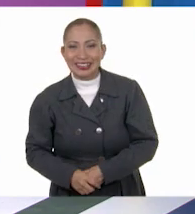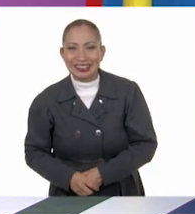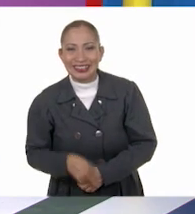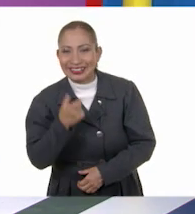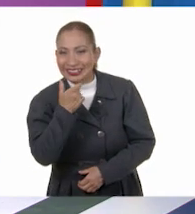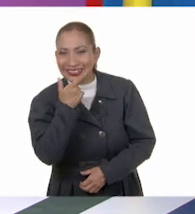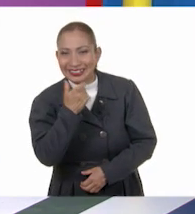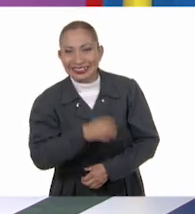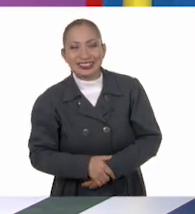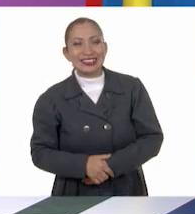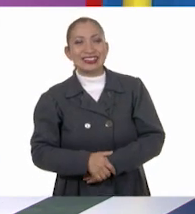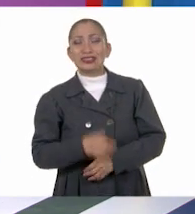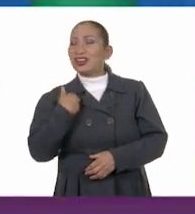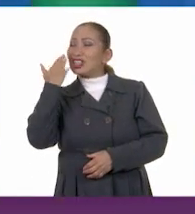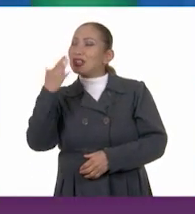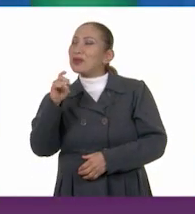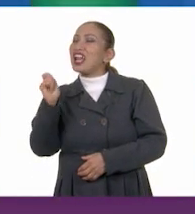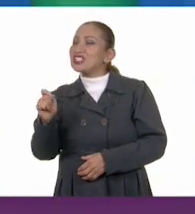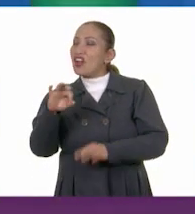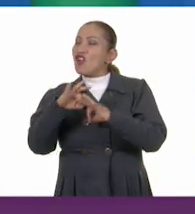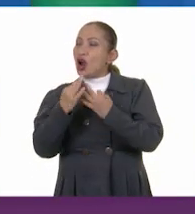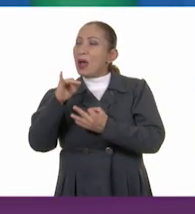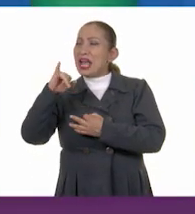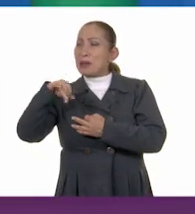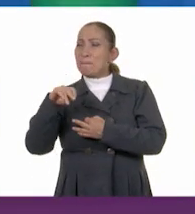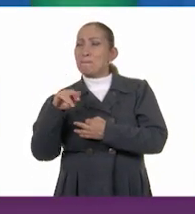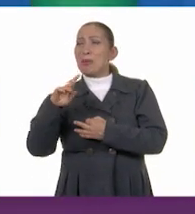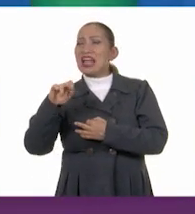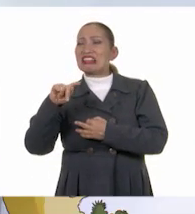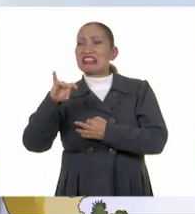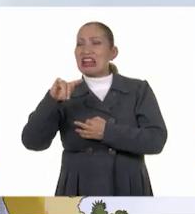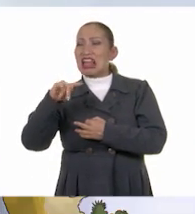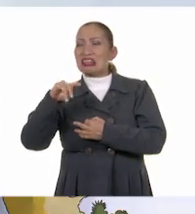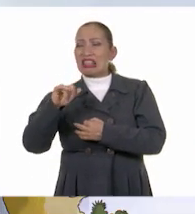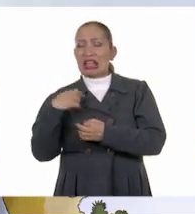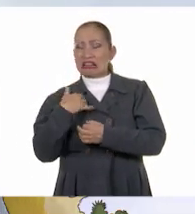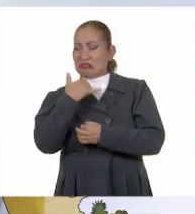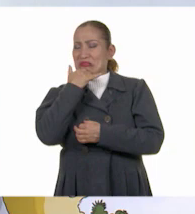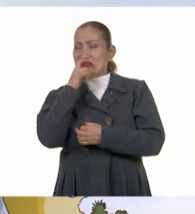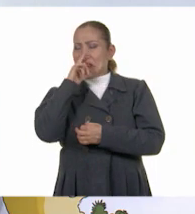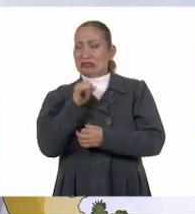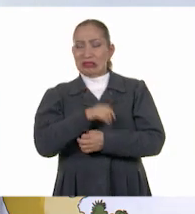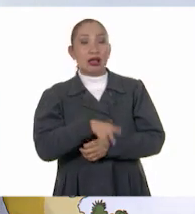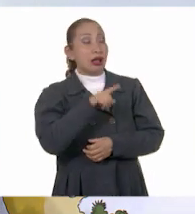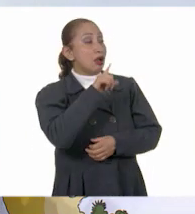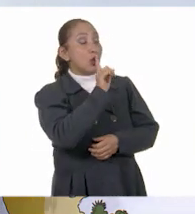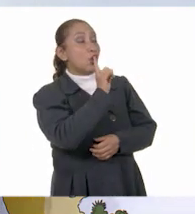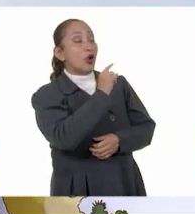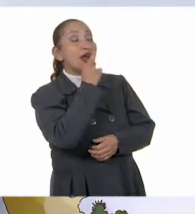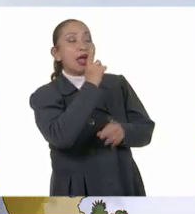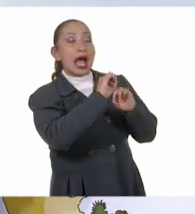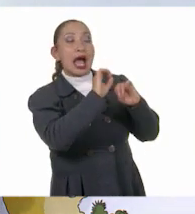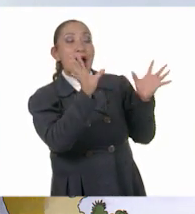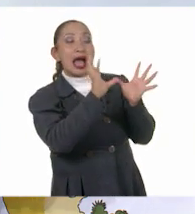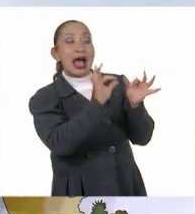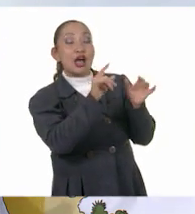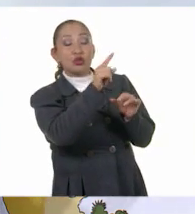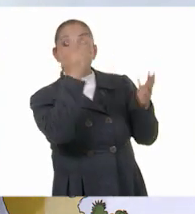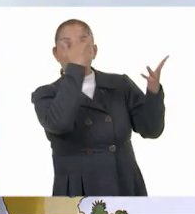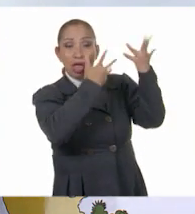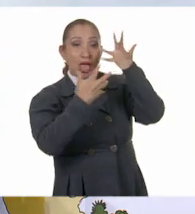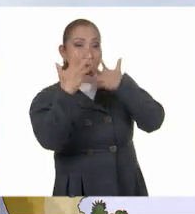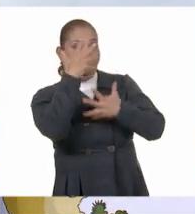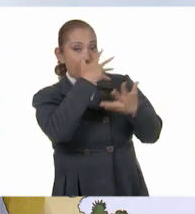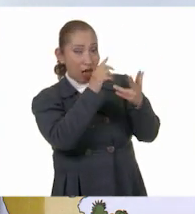Bueno, sí, es que quiero saber cómo es ese modo, que está muy raro. Raulito, yo creo que lo primero que tengo que hacer es aclararte que te estás